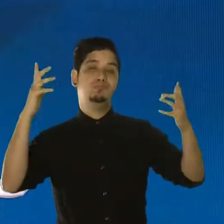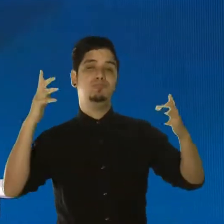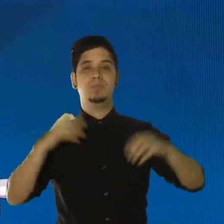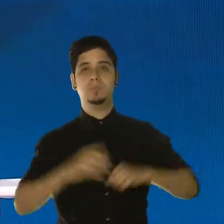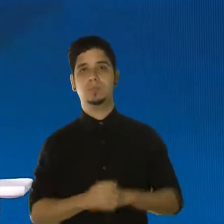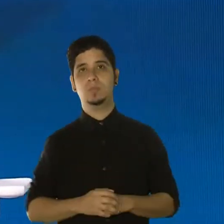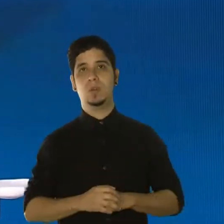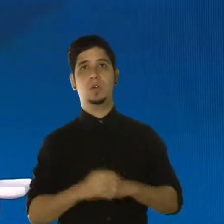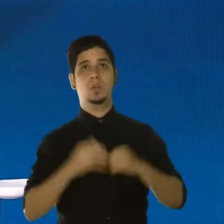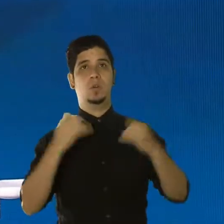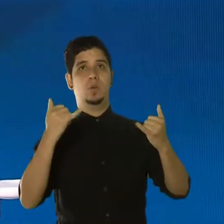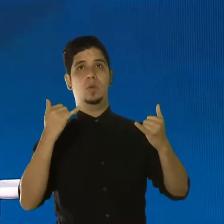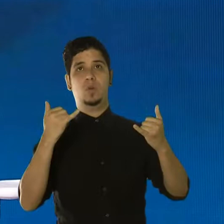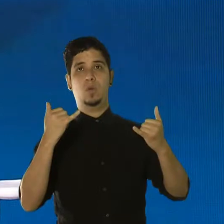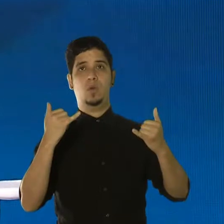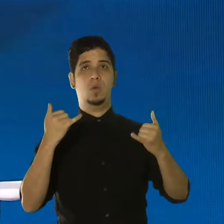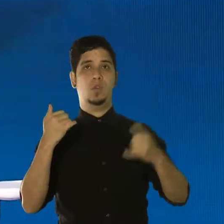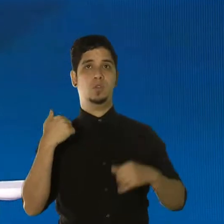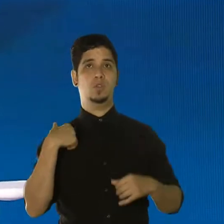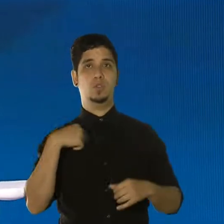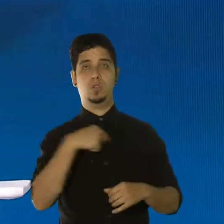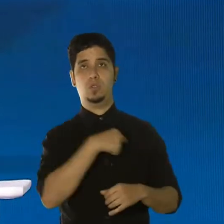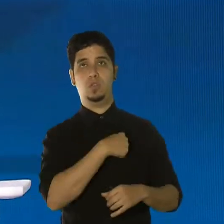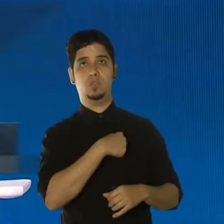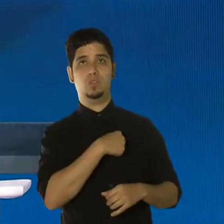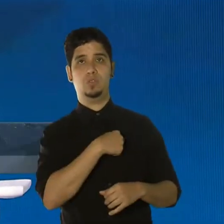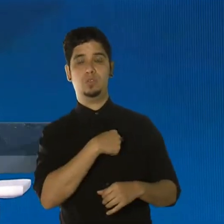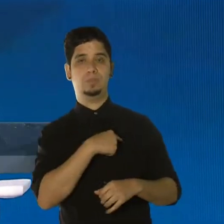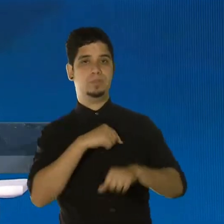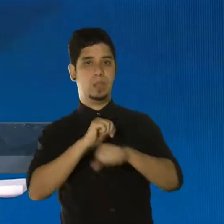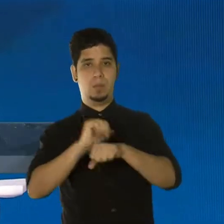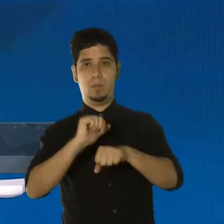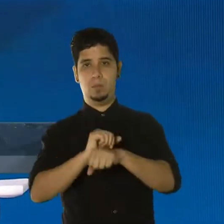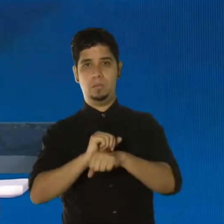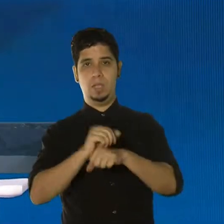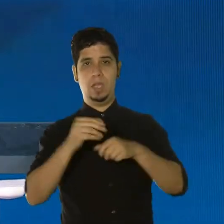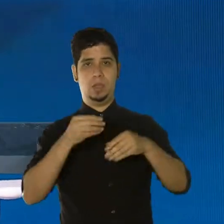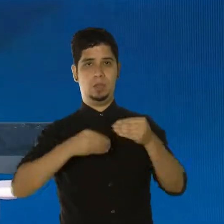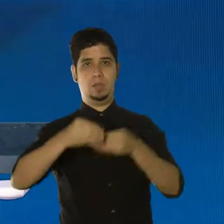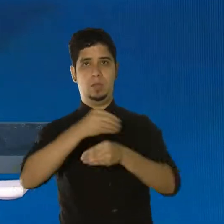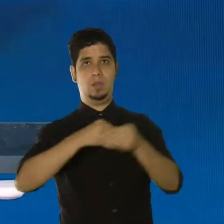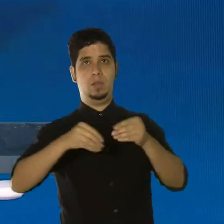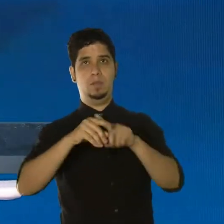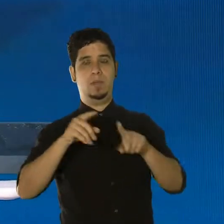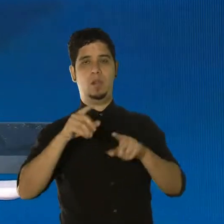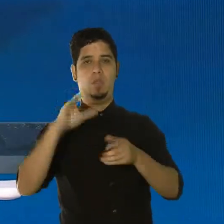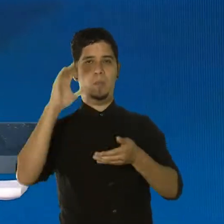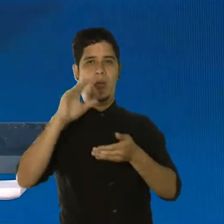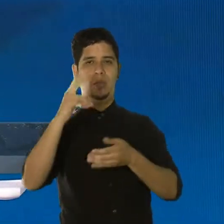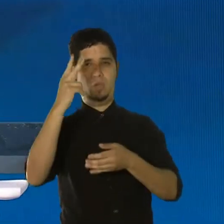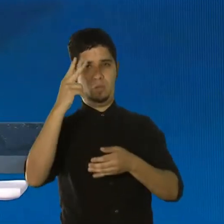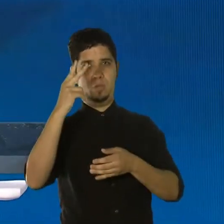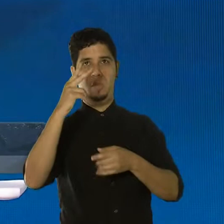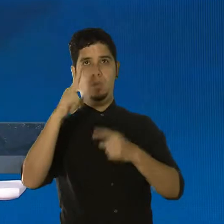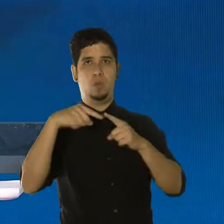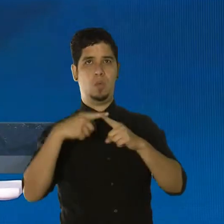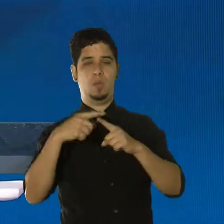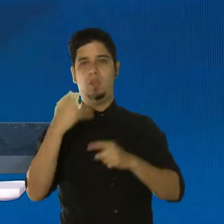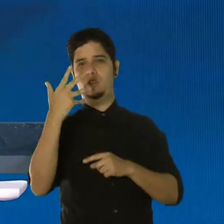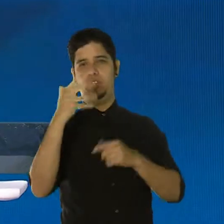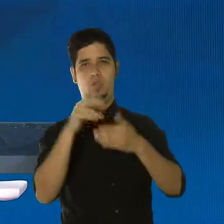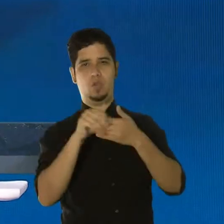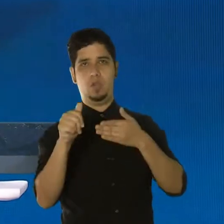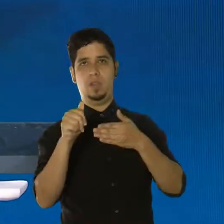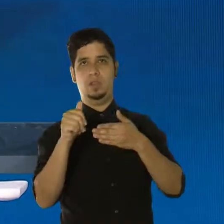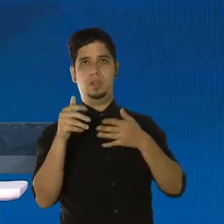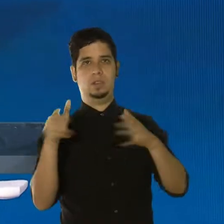hoy $5 a nivel de distribuidor, y después nos bajan 2. Cuando los $5